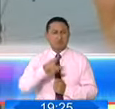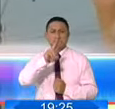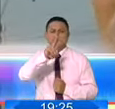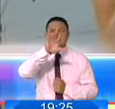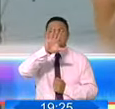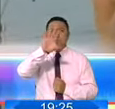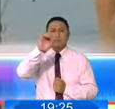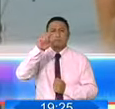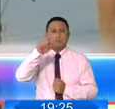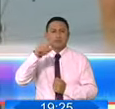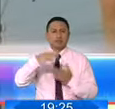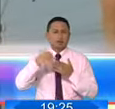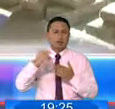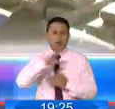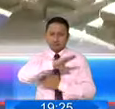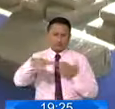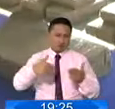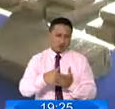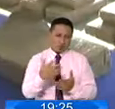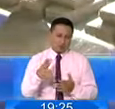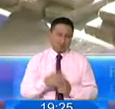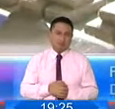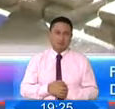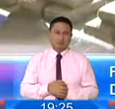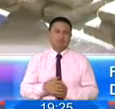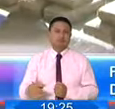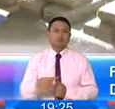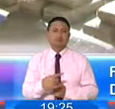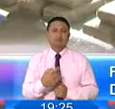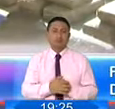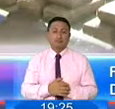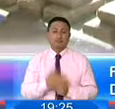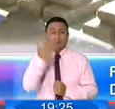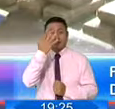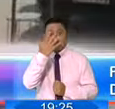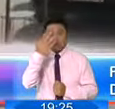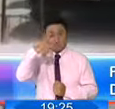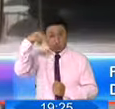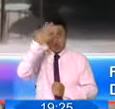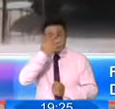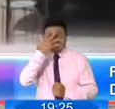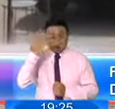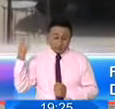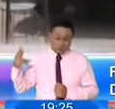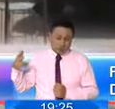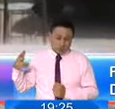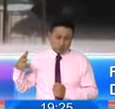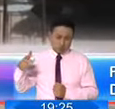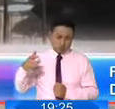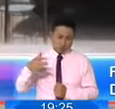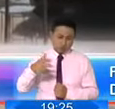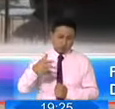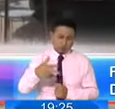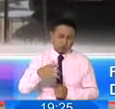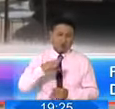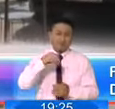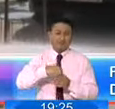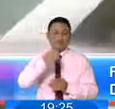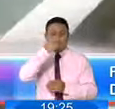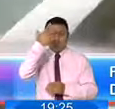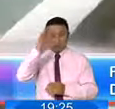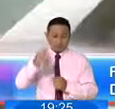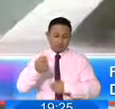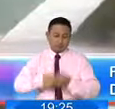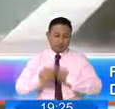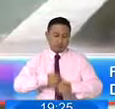unos $250.000 aproximadamente. Se presume que el alcaloide salió desde la frontera norte y su destino eran los mercados internos de Santo Domingo